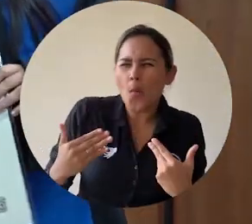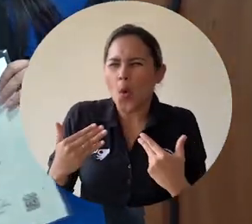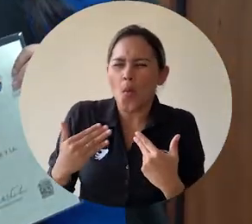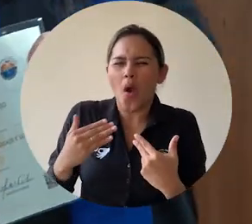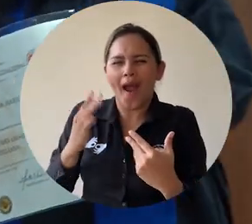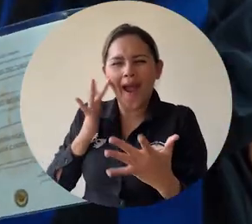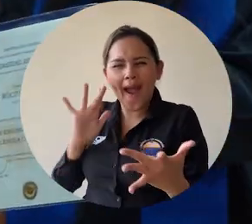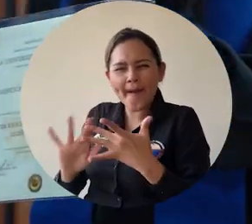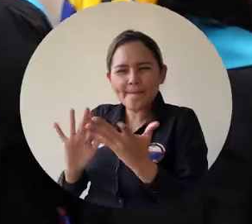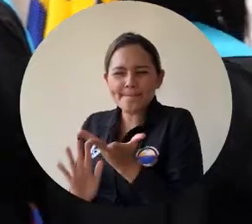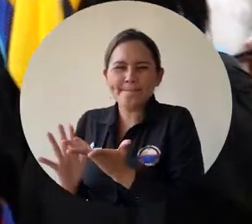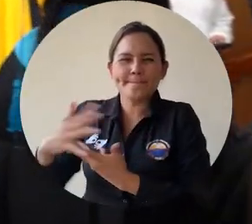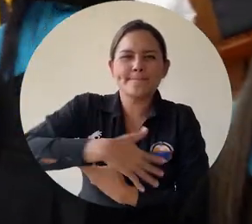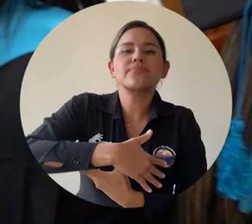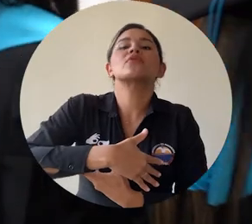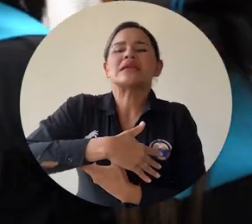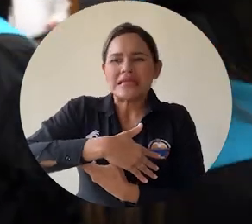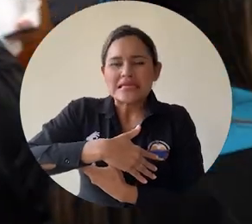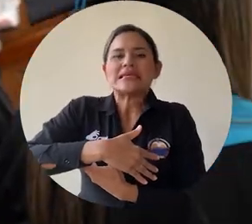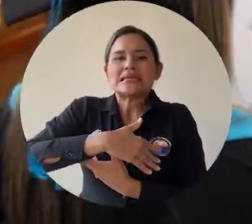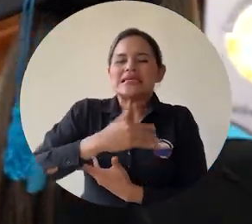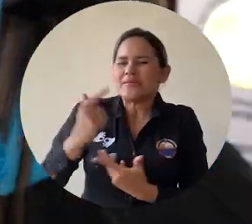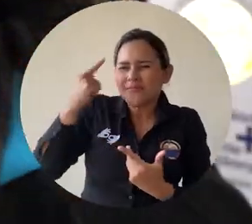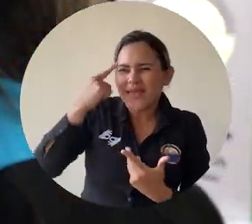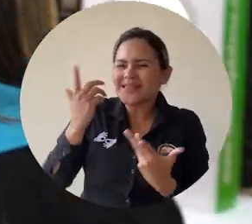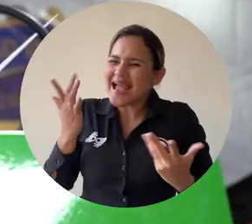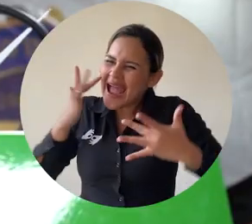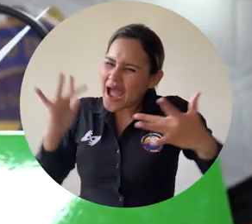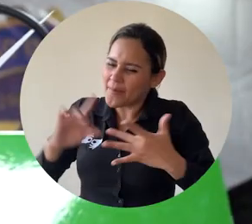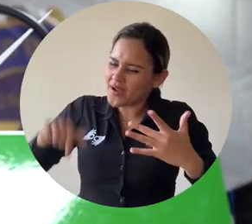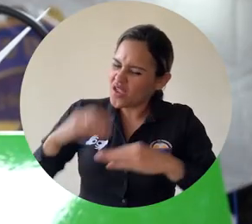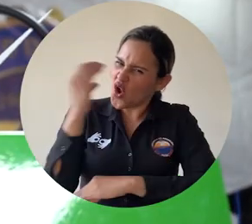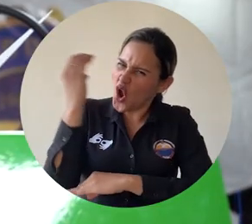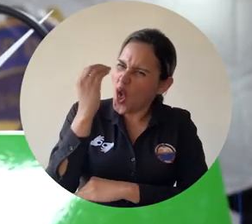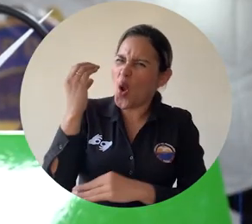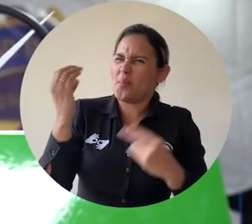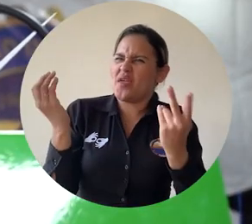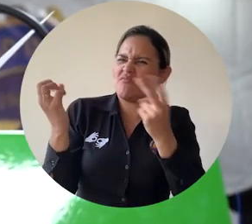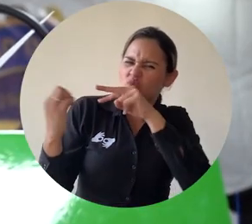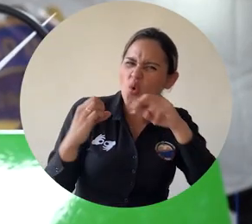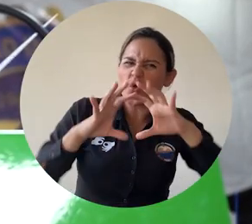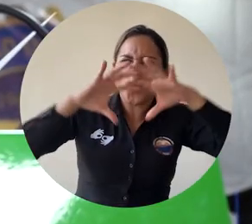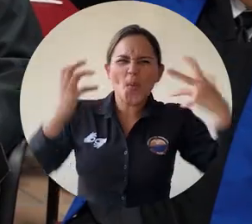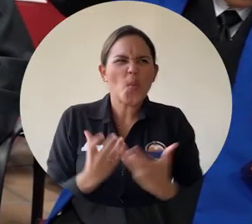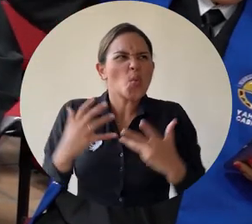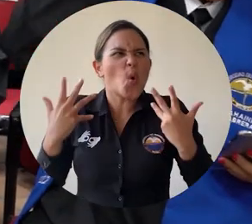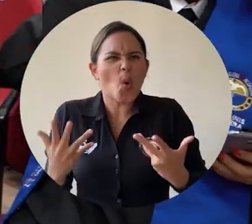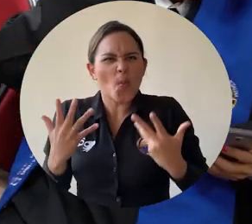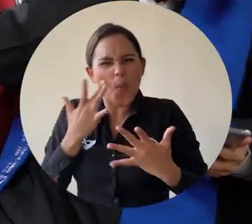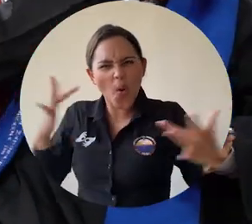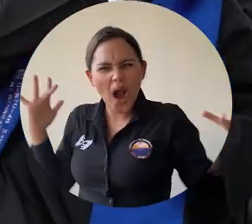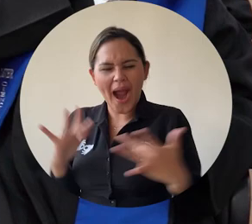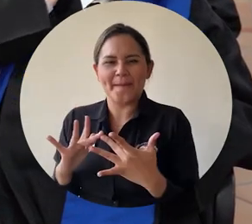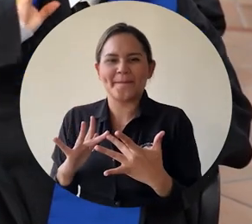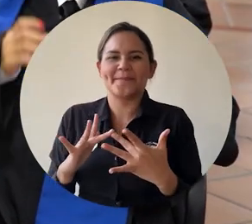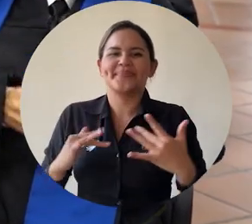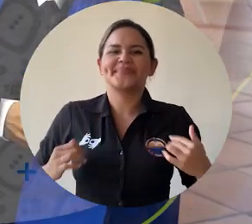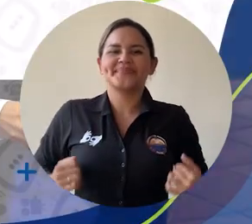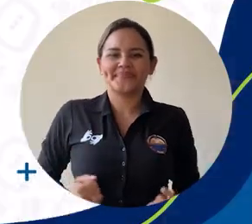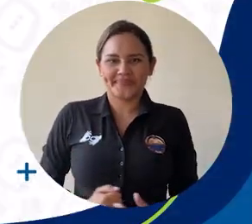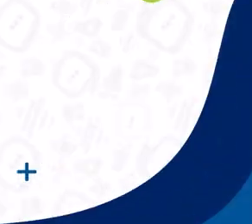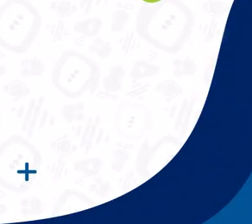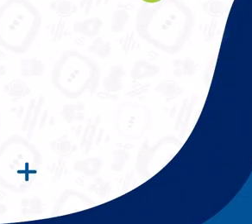perspectiva interdisciplinar y transdisciplinar, así como afrontar los retos de la educación en el país y el mundo en diversos contextos y